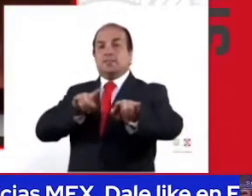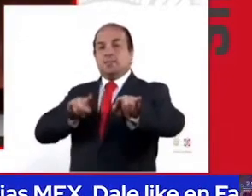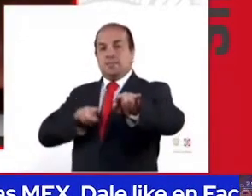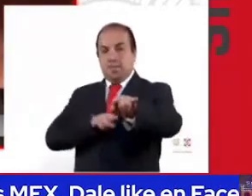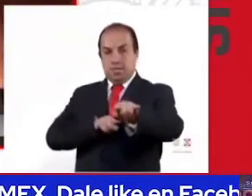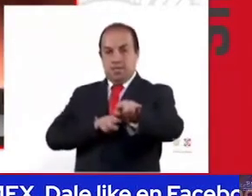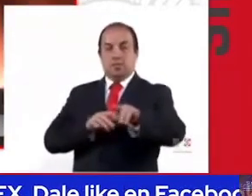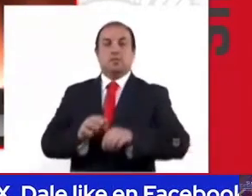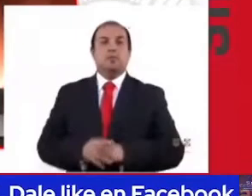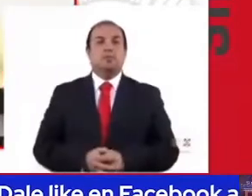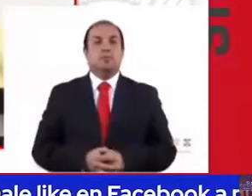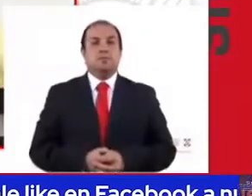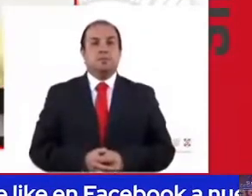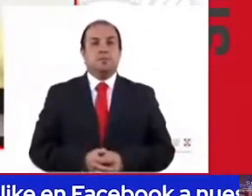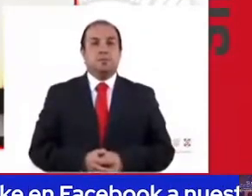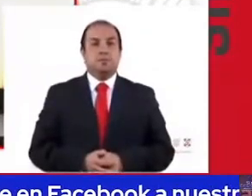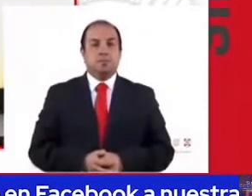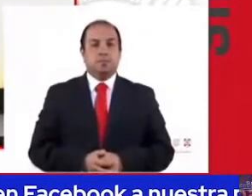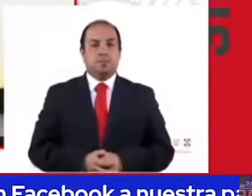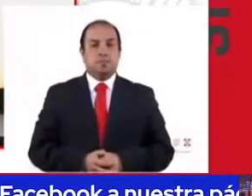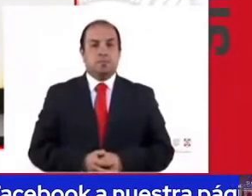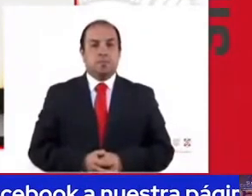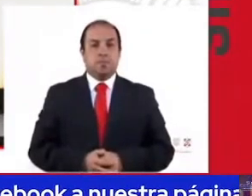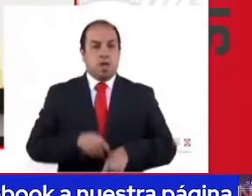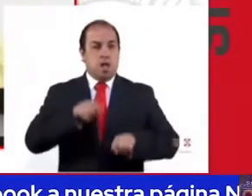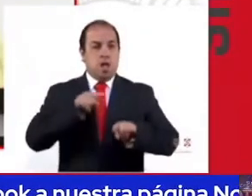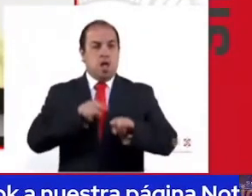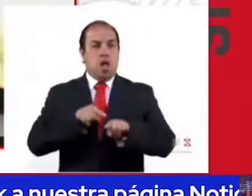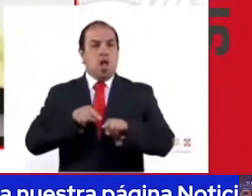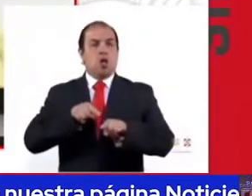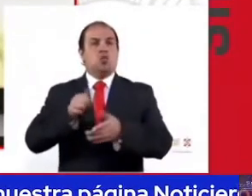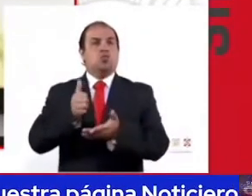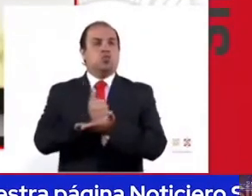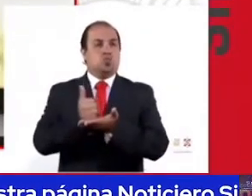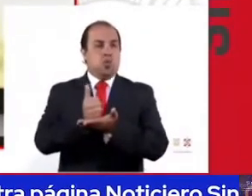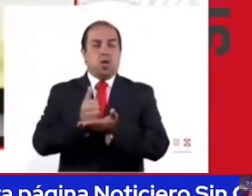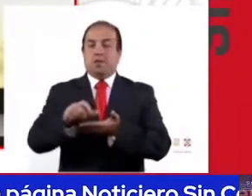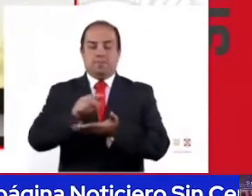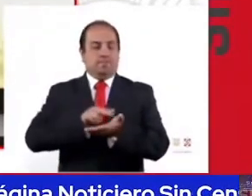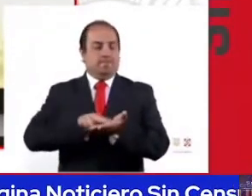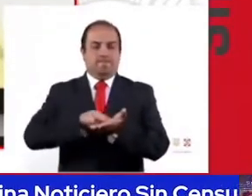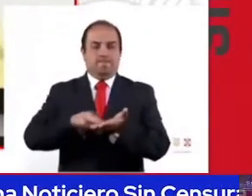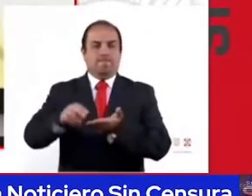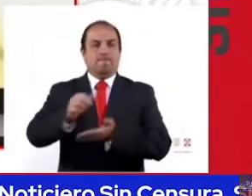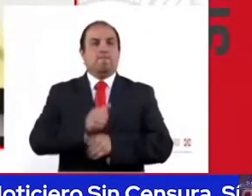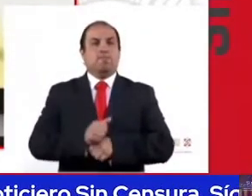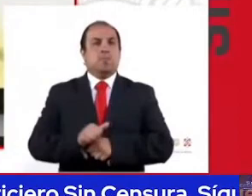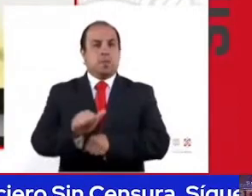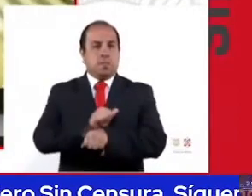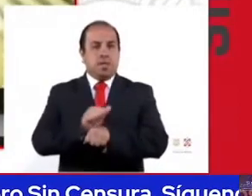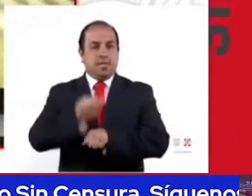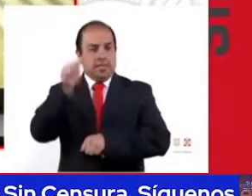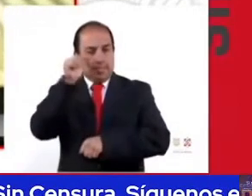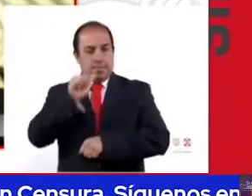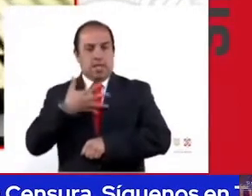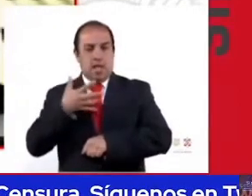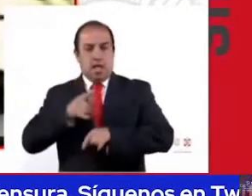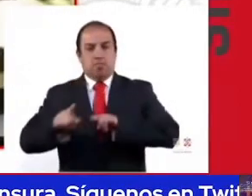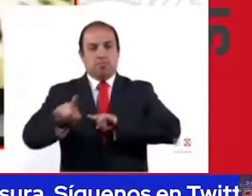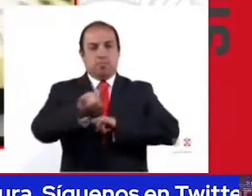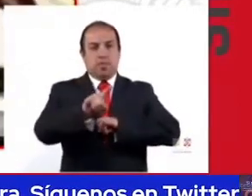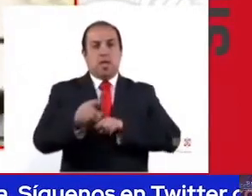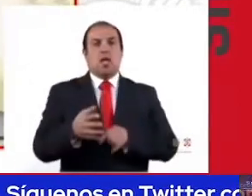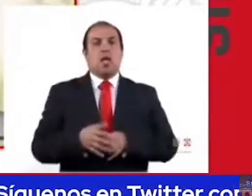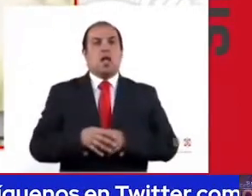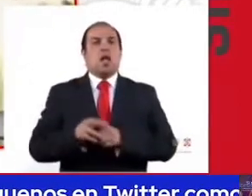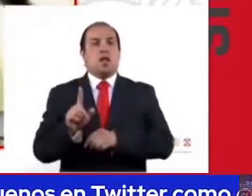atrás. Dicho vehículo, de color negro, permaneció siempre delante de la camioneta y justo disminuyó su velocidad